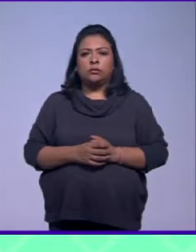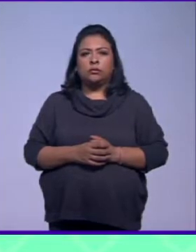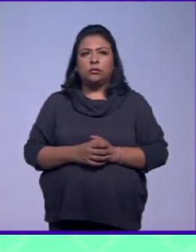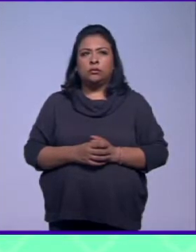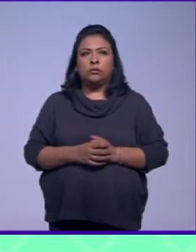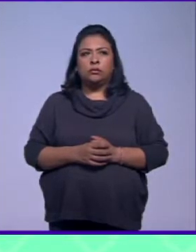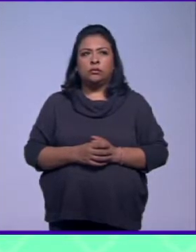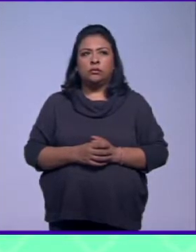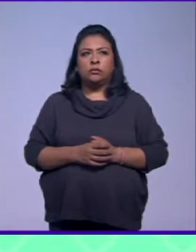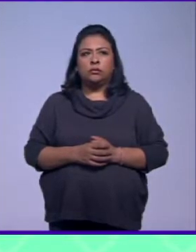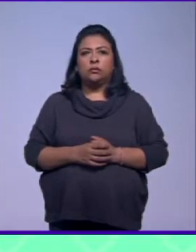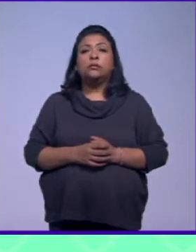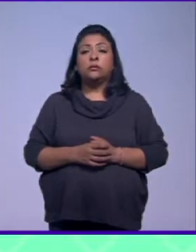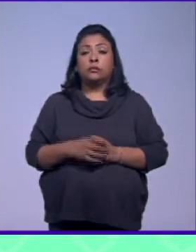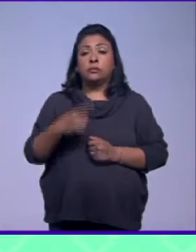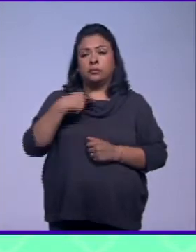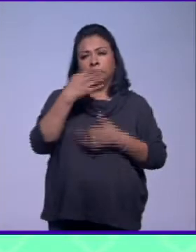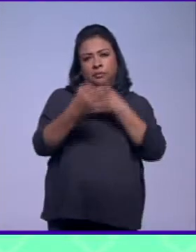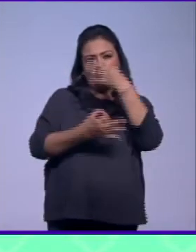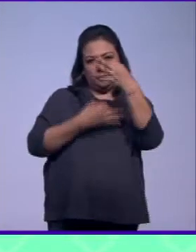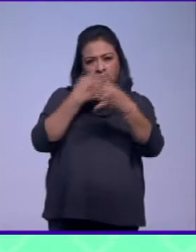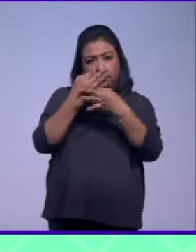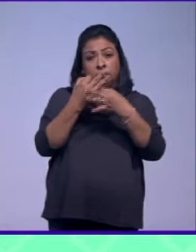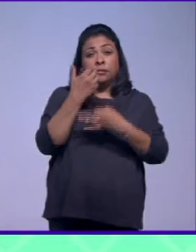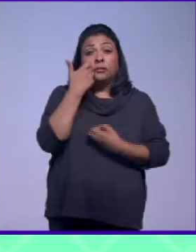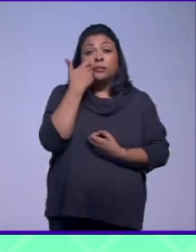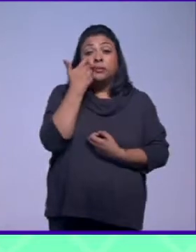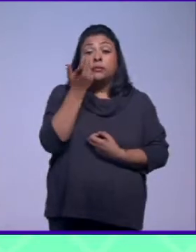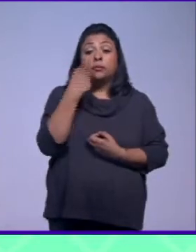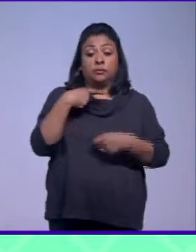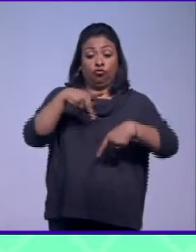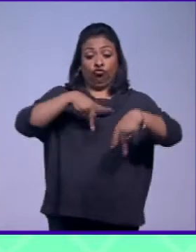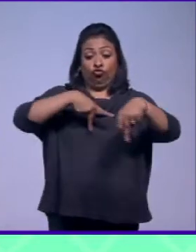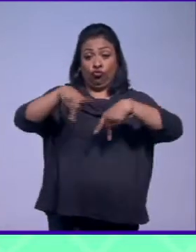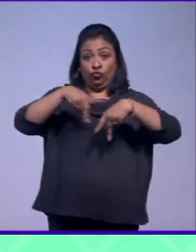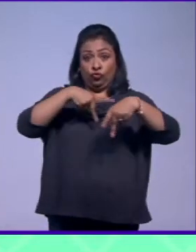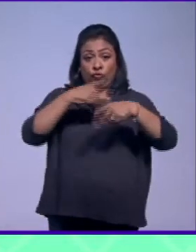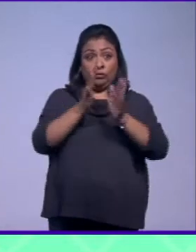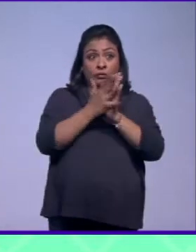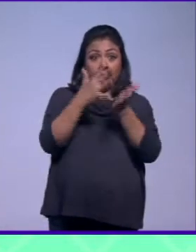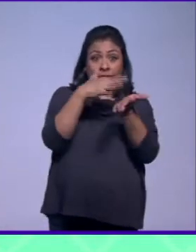para cada recibo disney en ayer son el payador